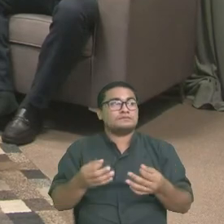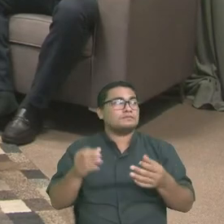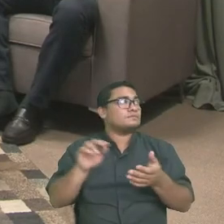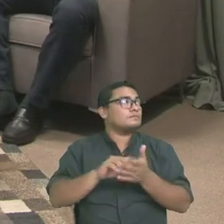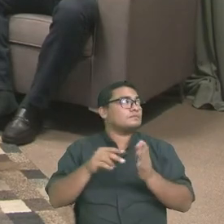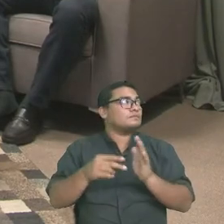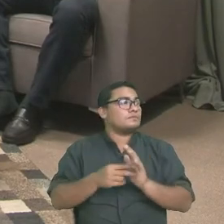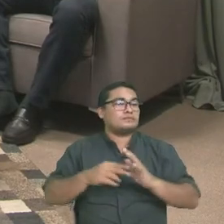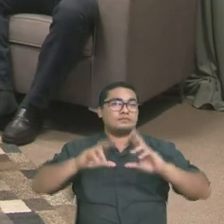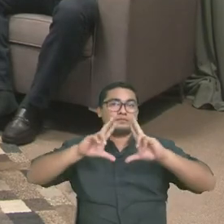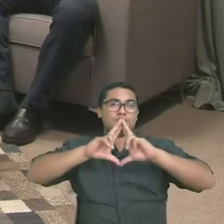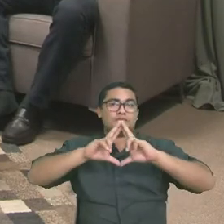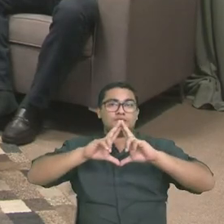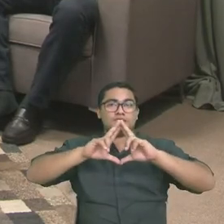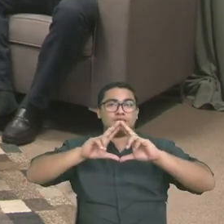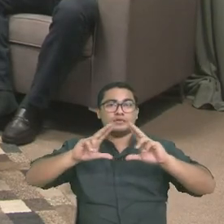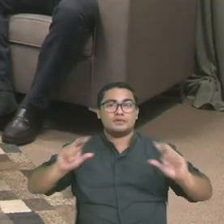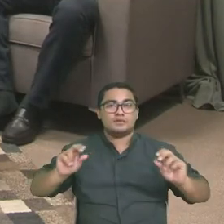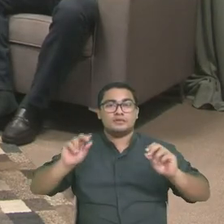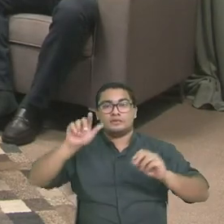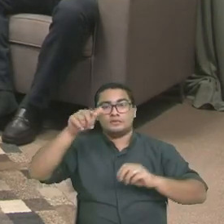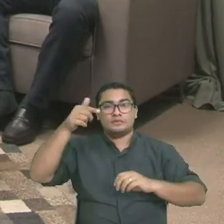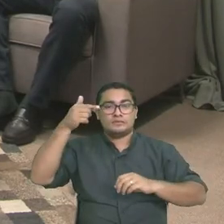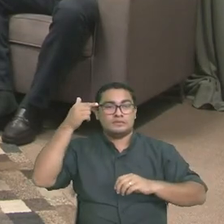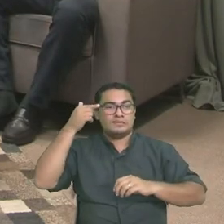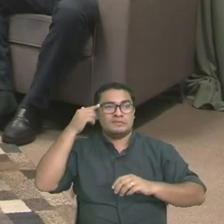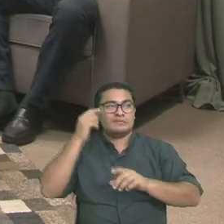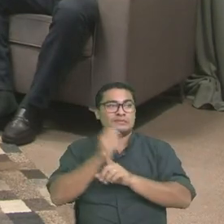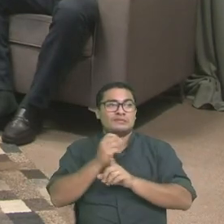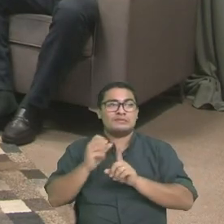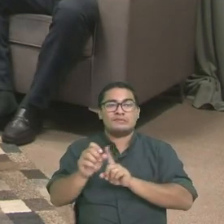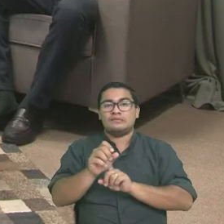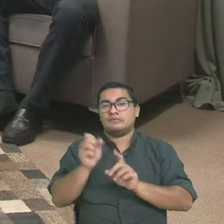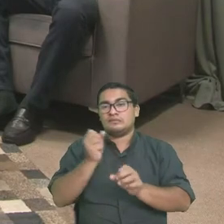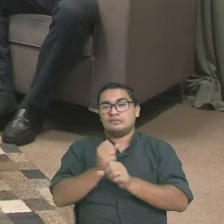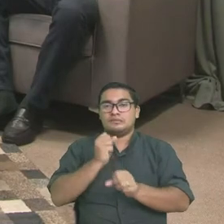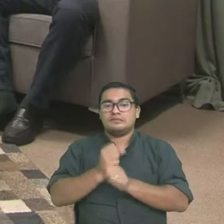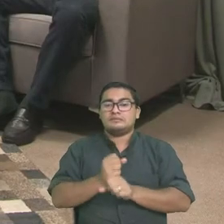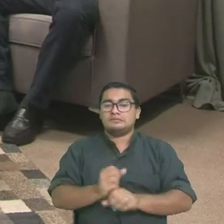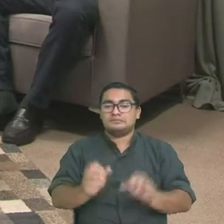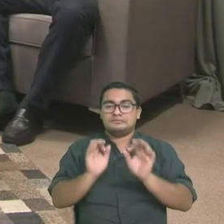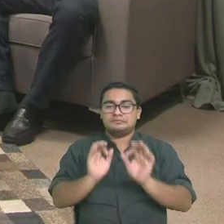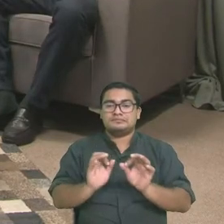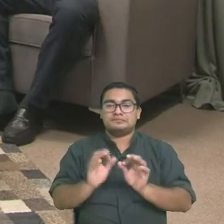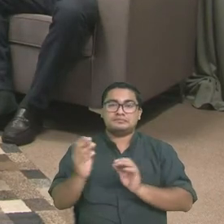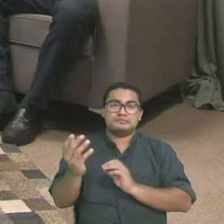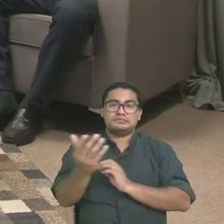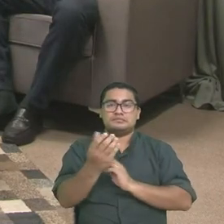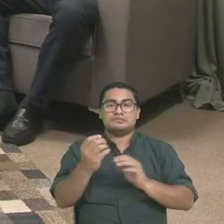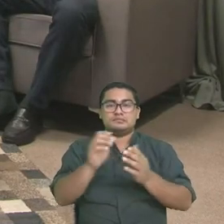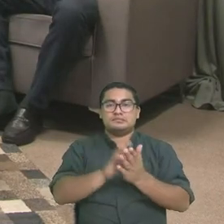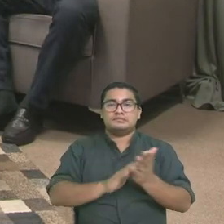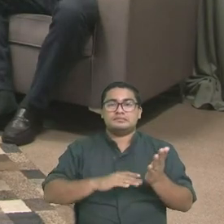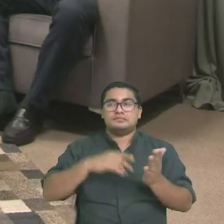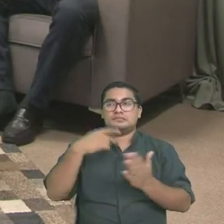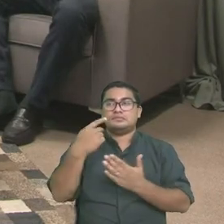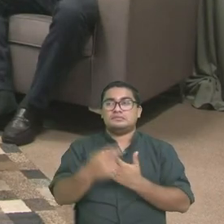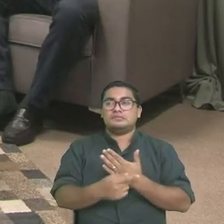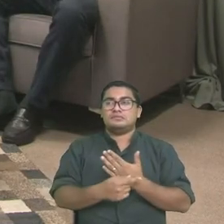de que nuestro país, nuestro gobierno y los organismos ejecutores que tenemos al frente de todos estos programas son